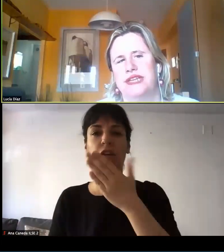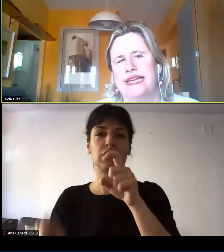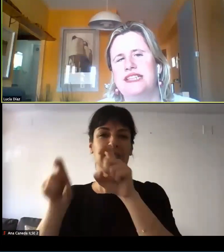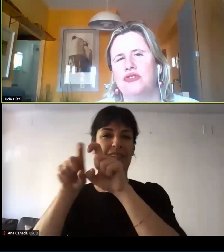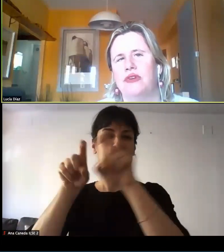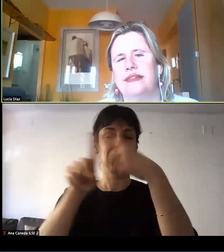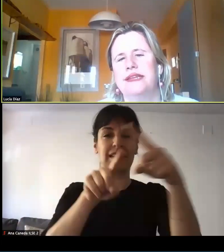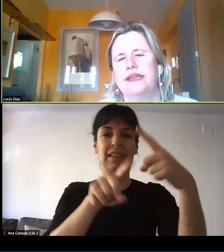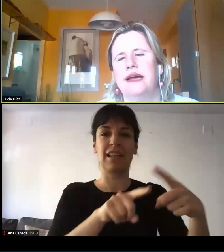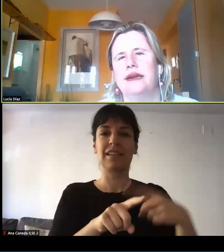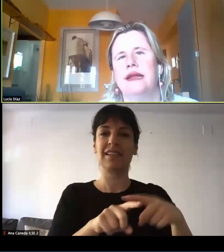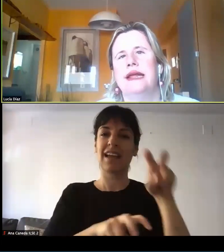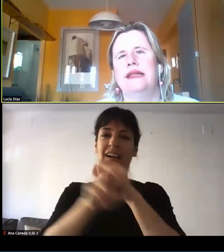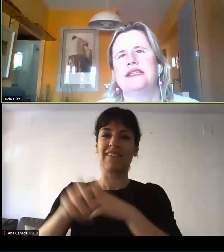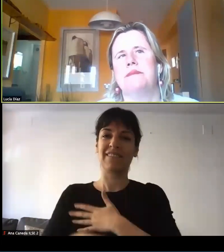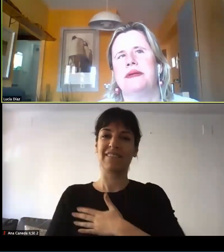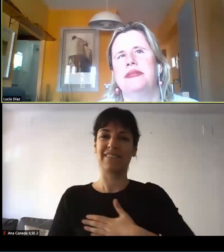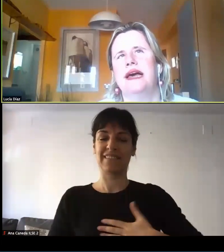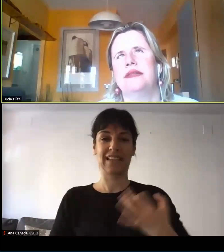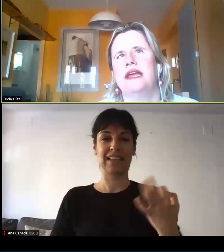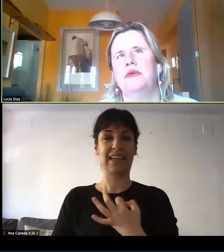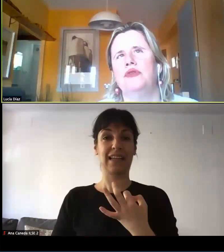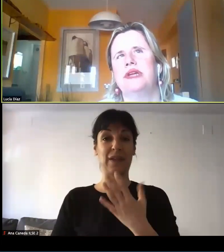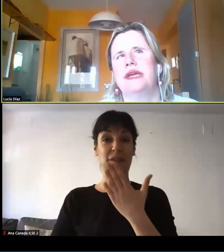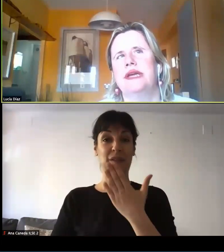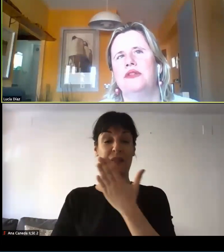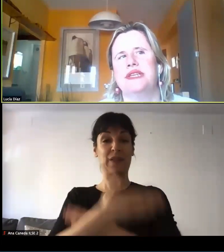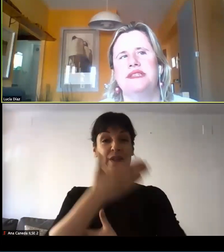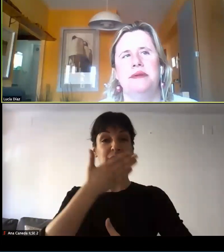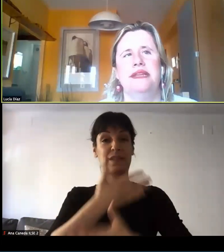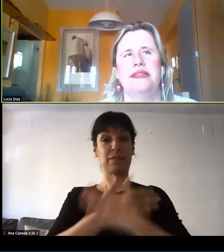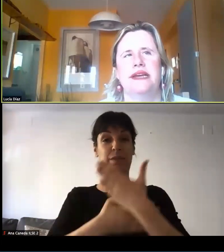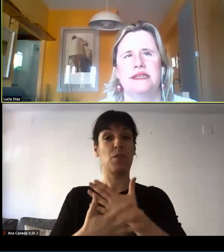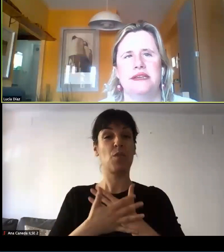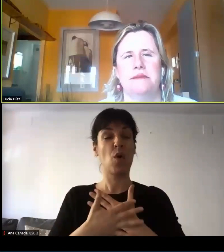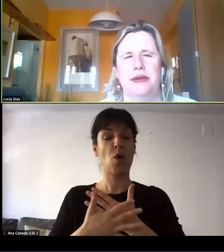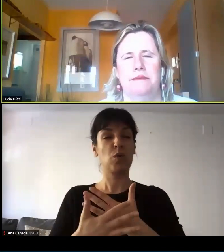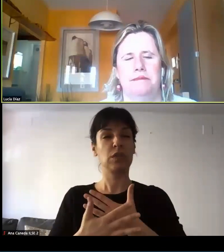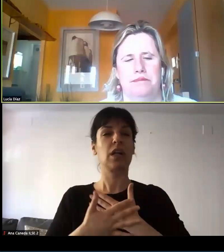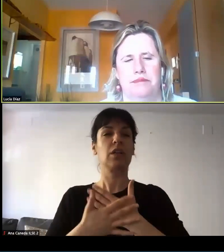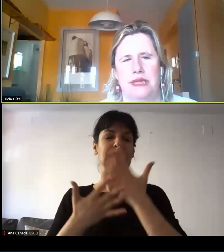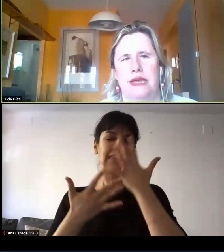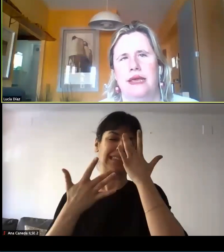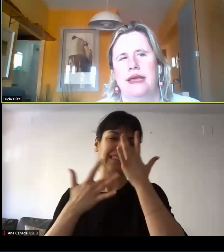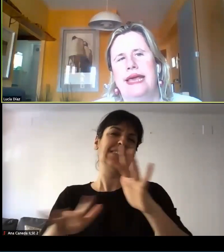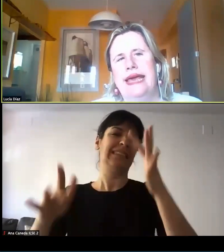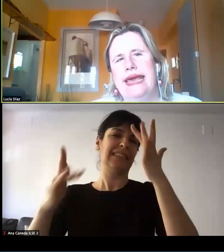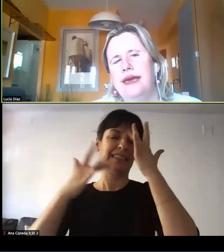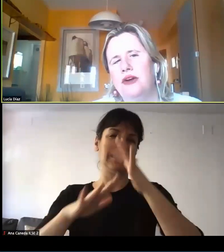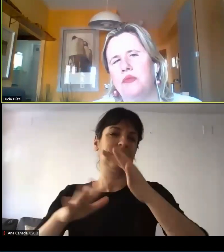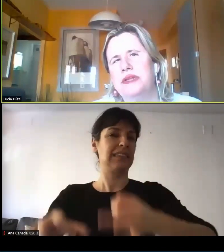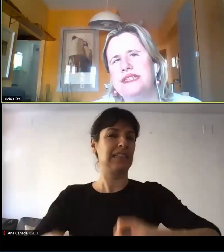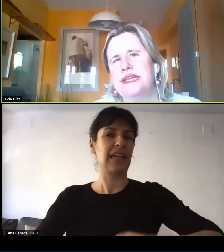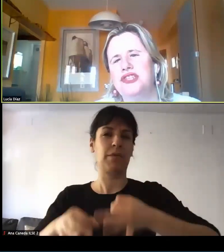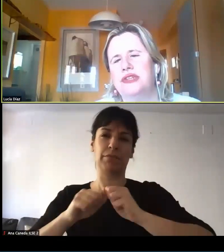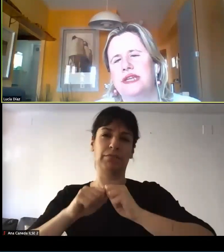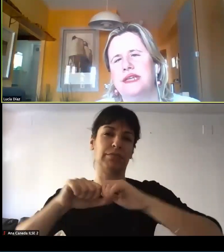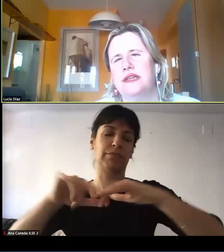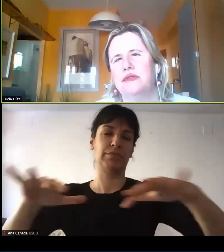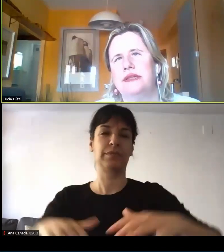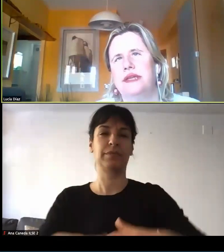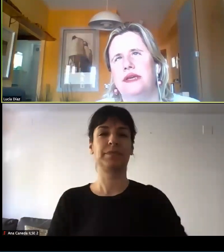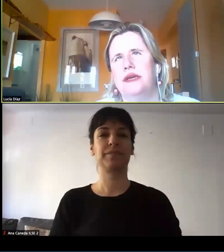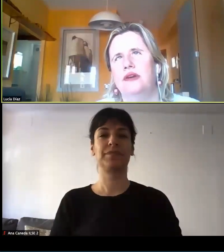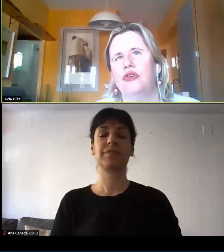buscamos es eso, hacer llegar la discapacidad, el voluntariado y sensibilizar siempre. Como antes ha dicho